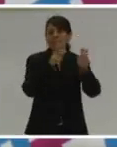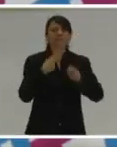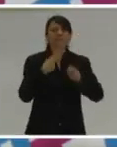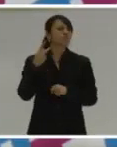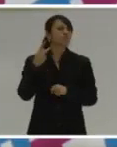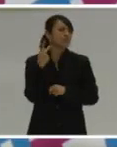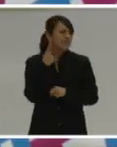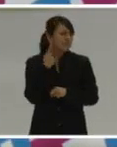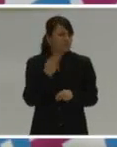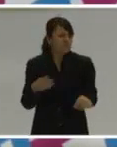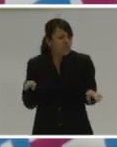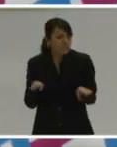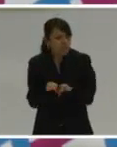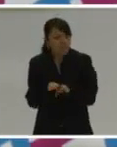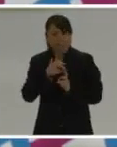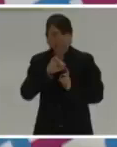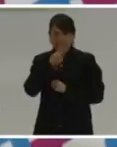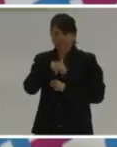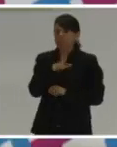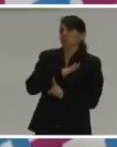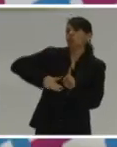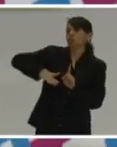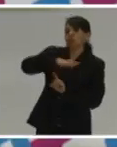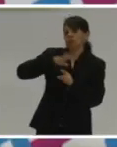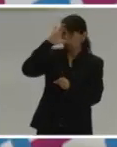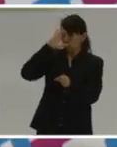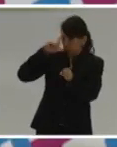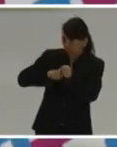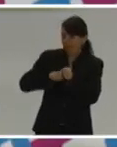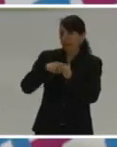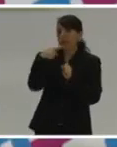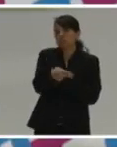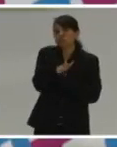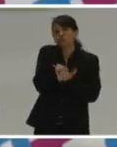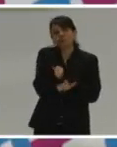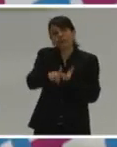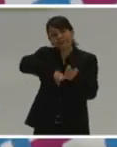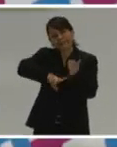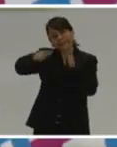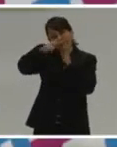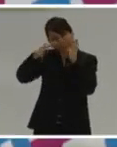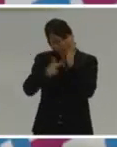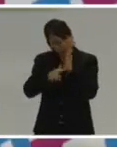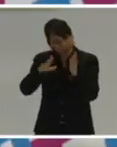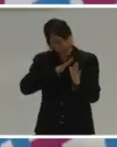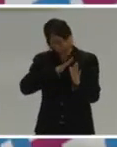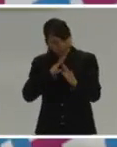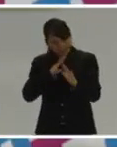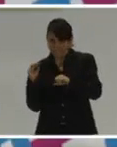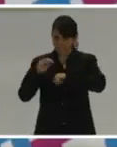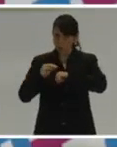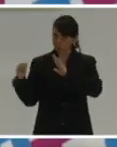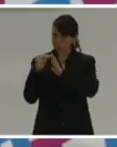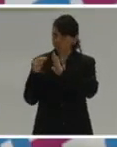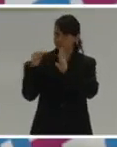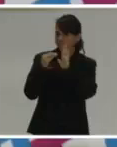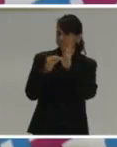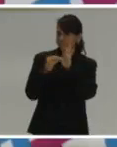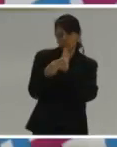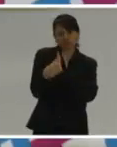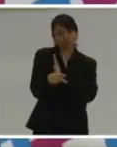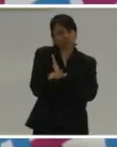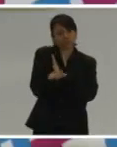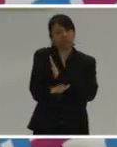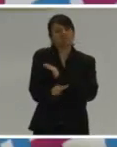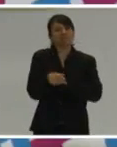los contextos culturales y de las reglas establecidas en cada uno de los sistemas normativos. Así, el sistema de